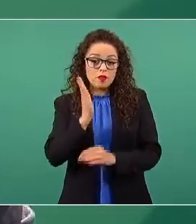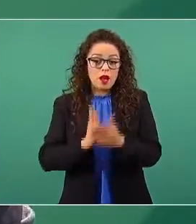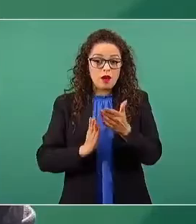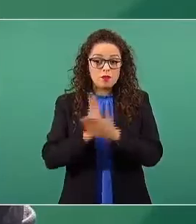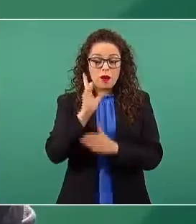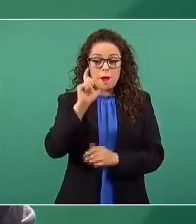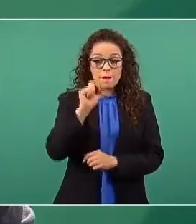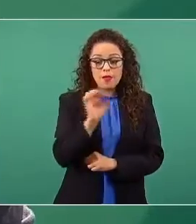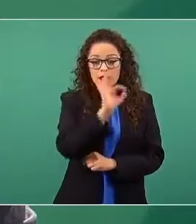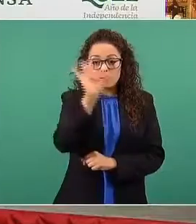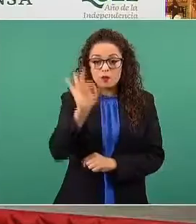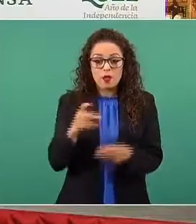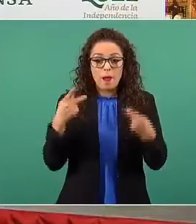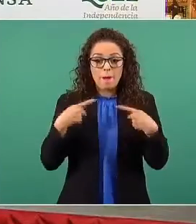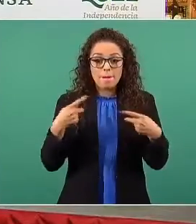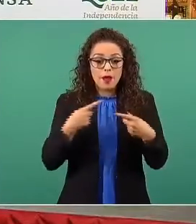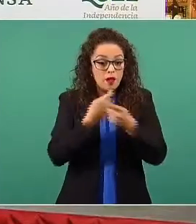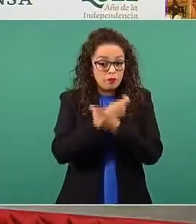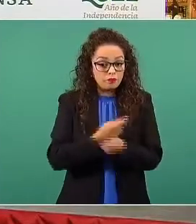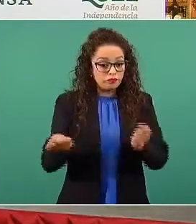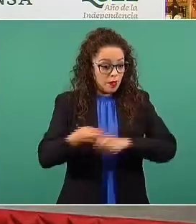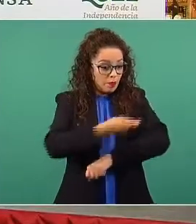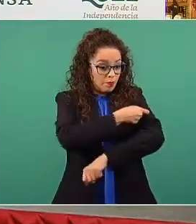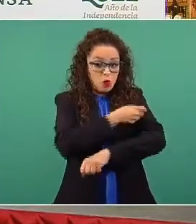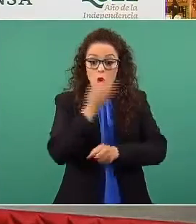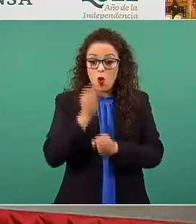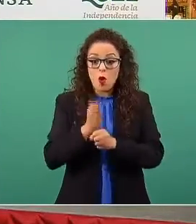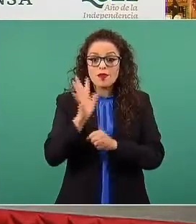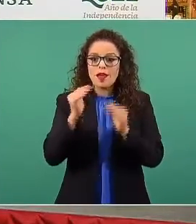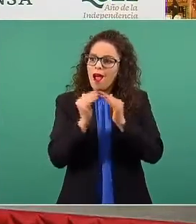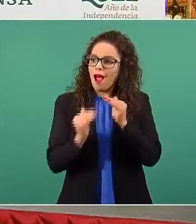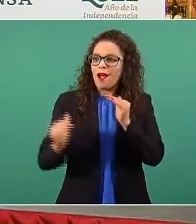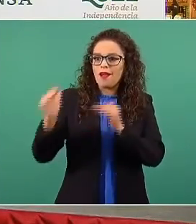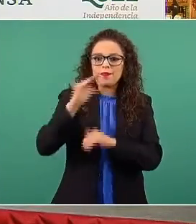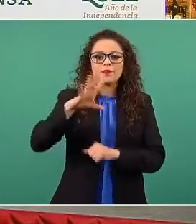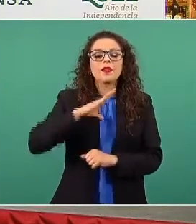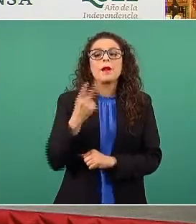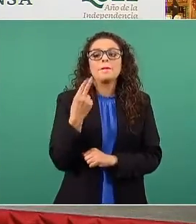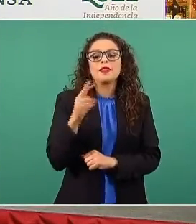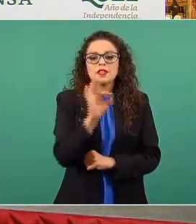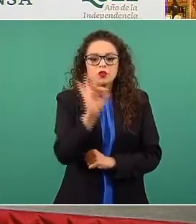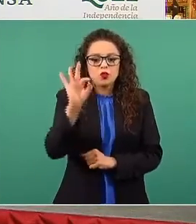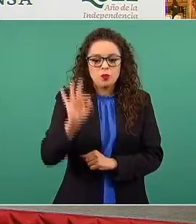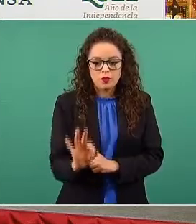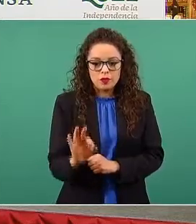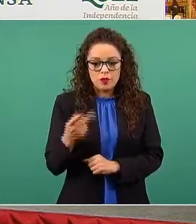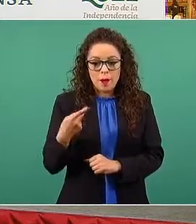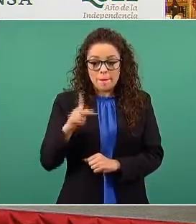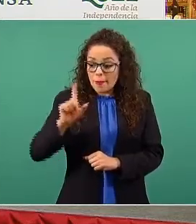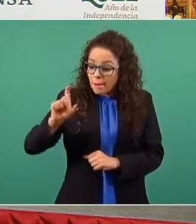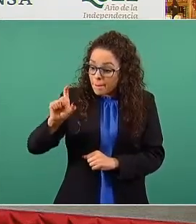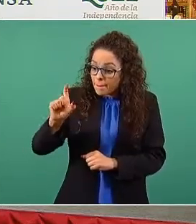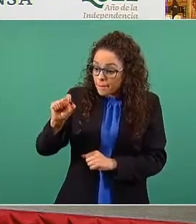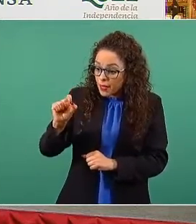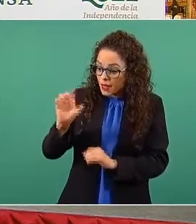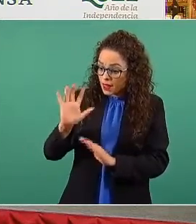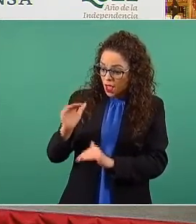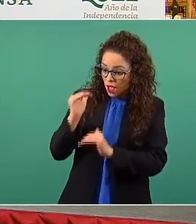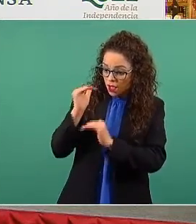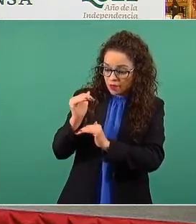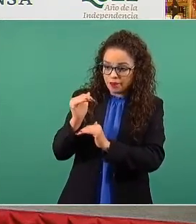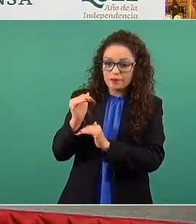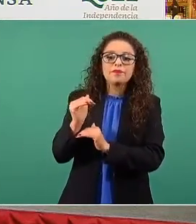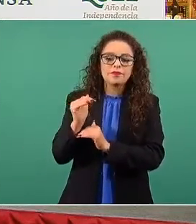de personas vacunadas, ahorita ya lo superamos, tenemos 25%, pero al llegar al 20% tendríamos una reducción de